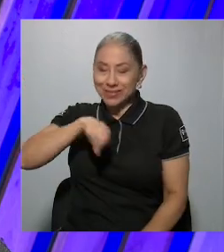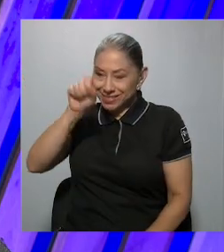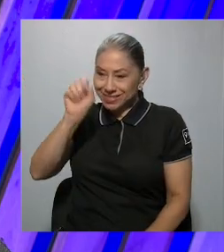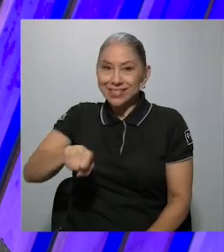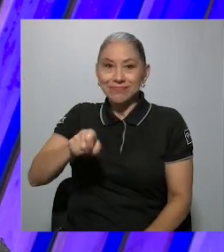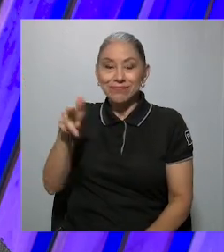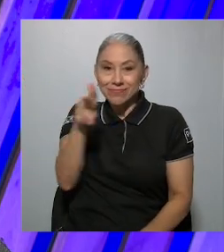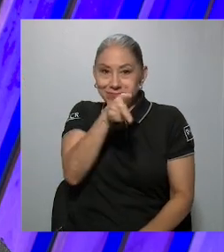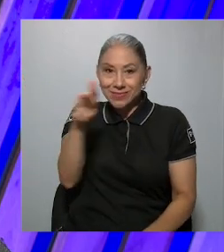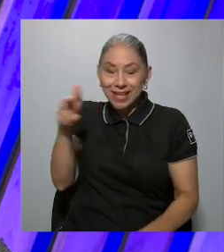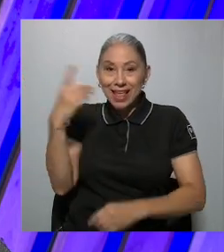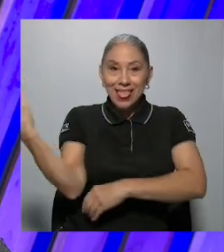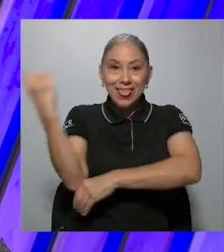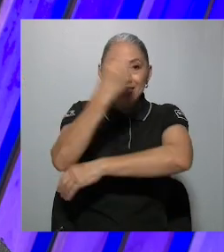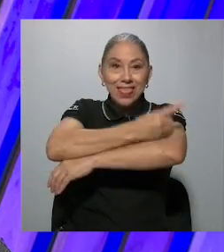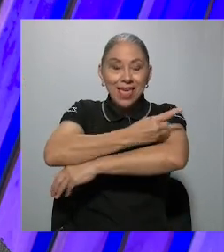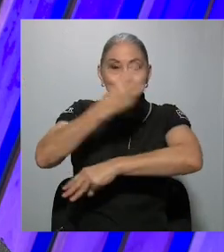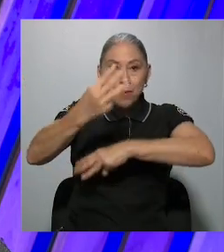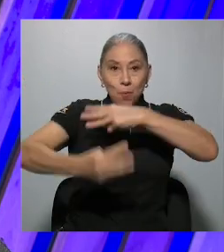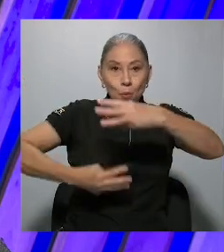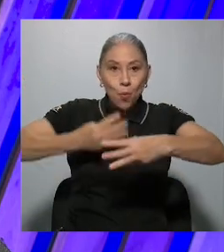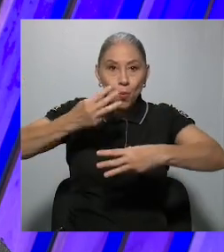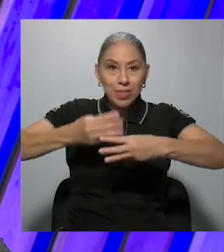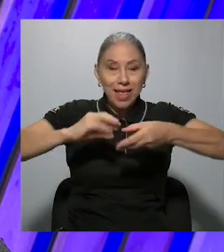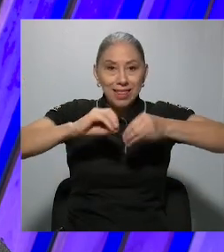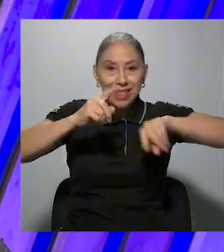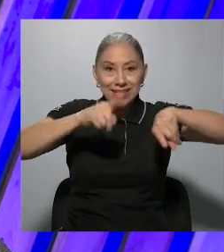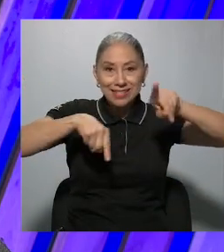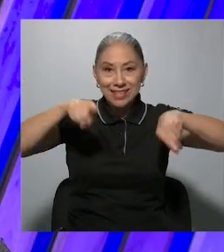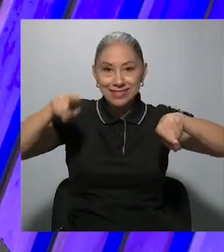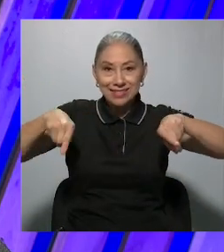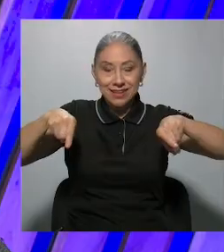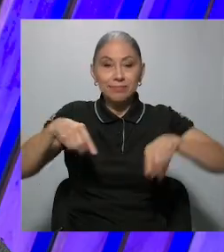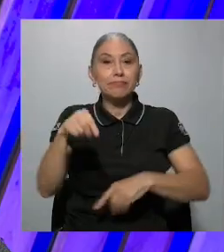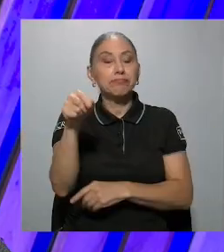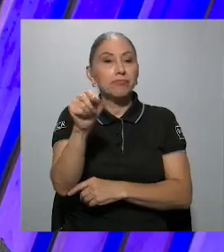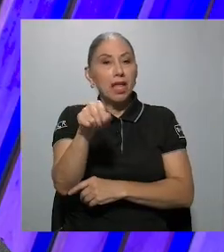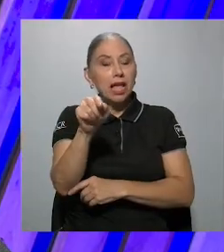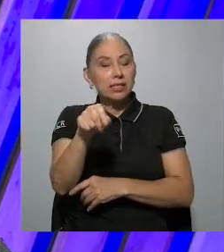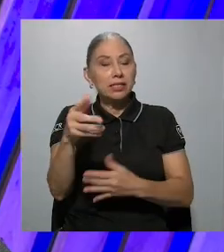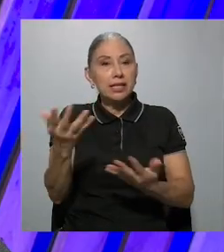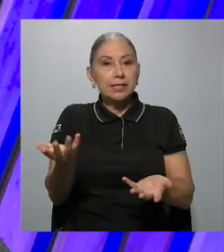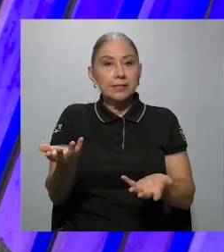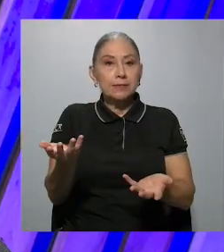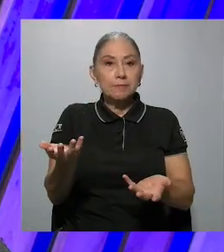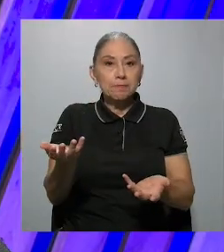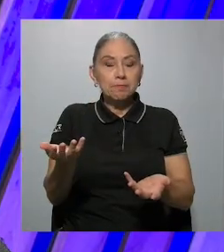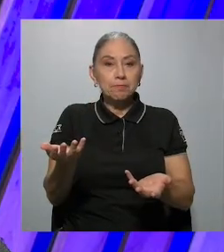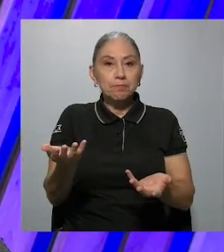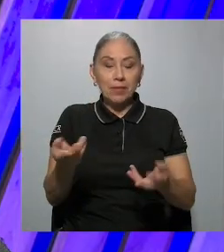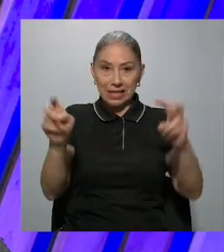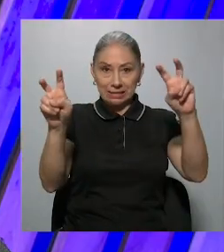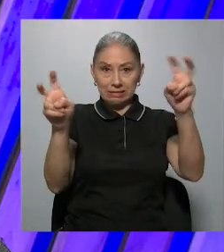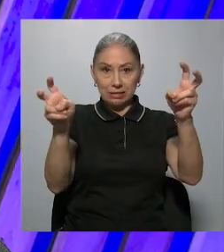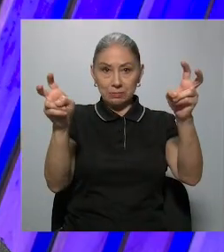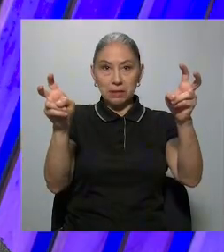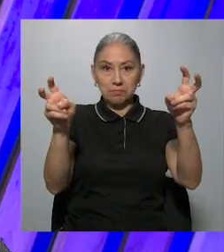estamos grabando en el Día Mundial de la Estadística, y ese es